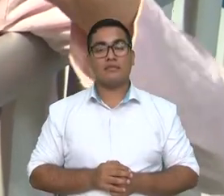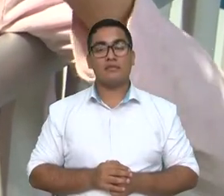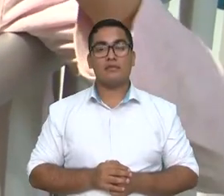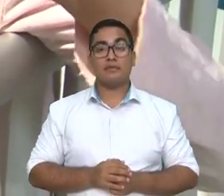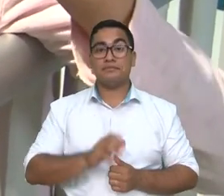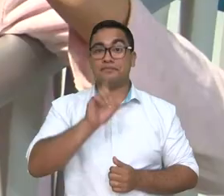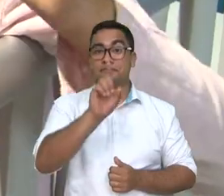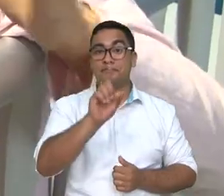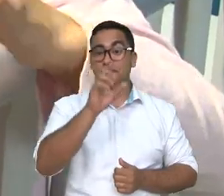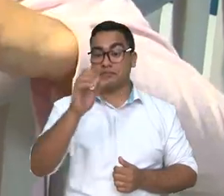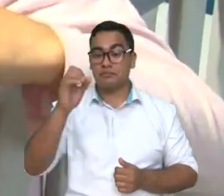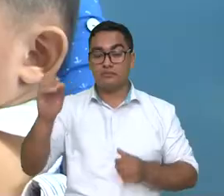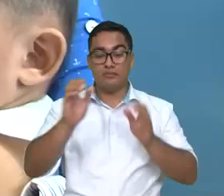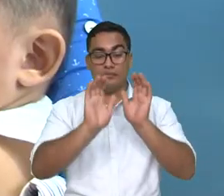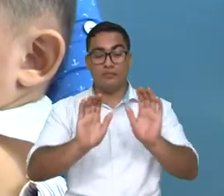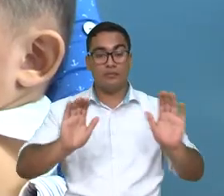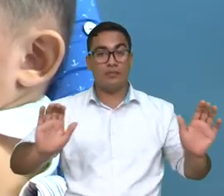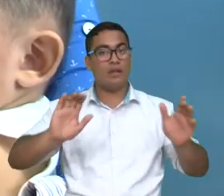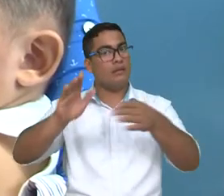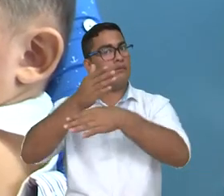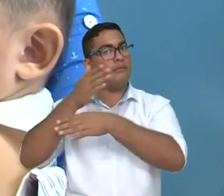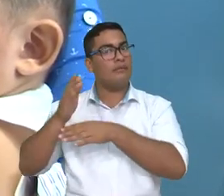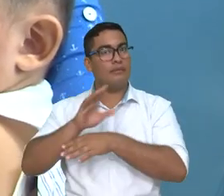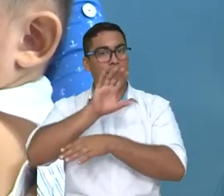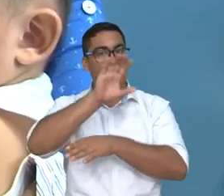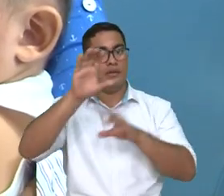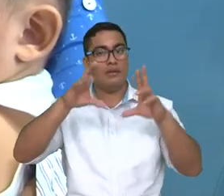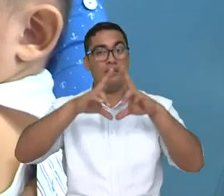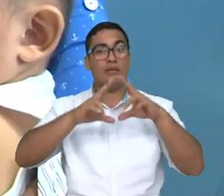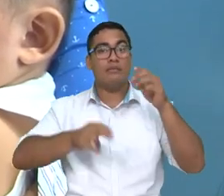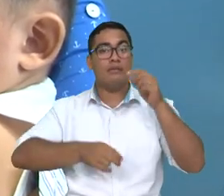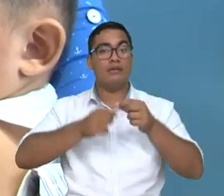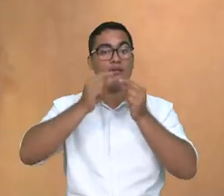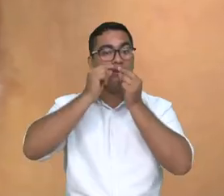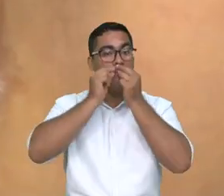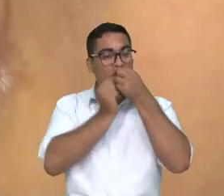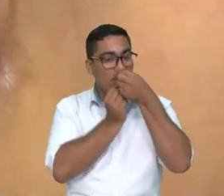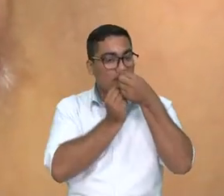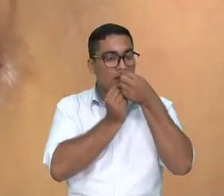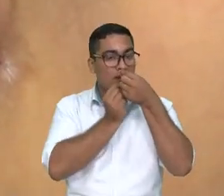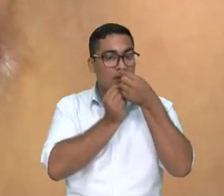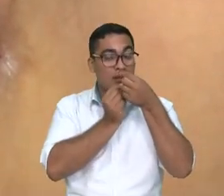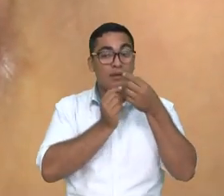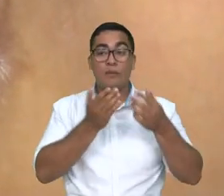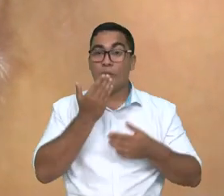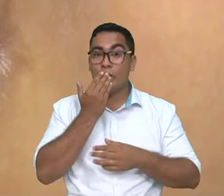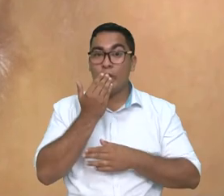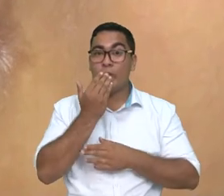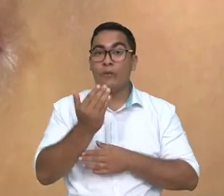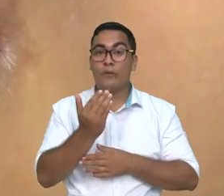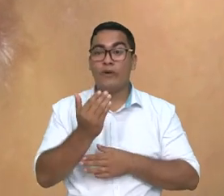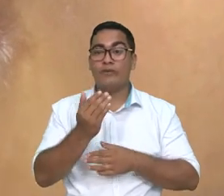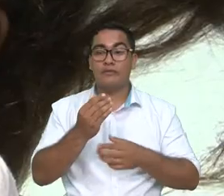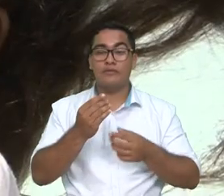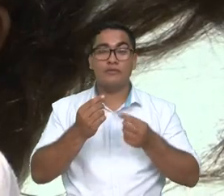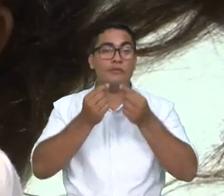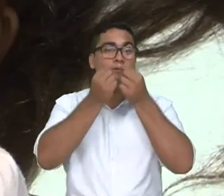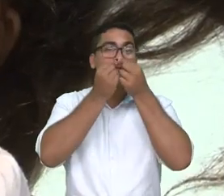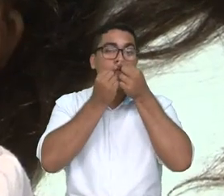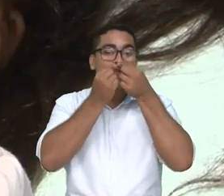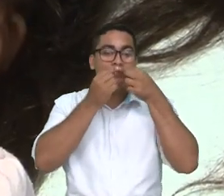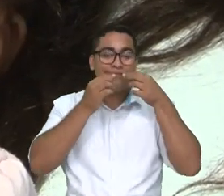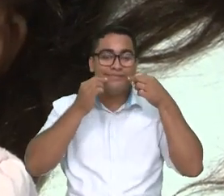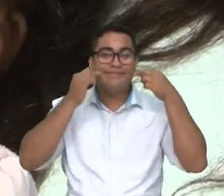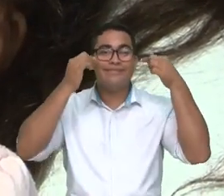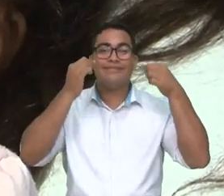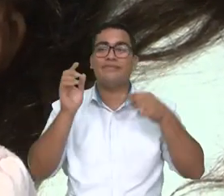Cien niños y niñas de todo el país con malformaciones en sus labios o paladar hendido son beneficiados con una jornada quirúrgica en